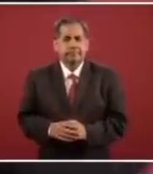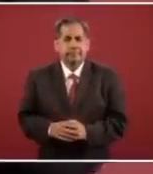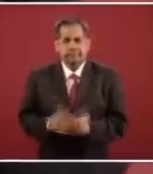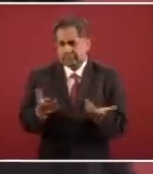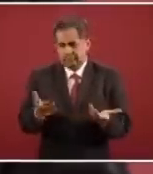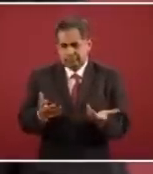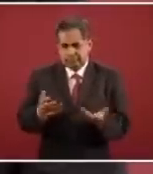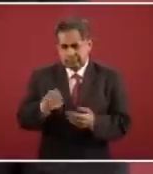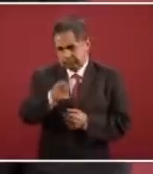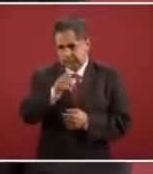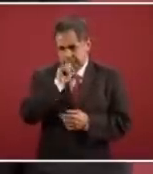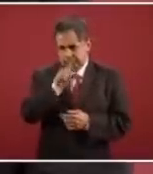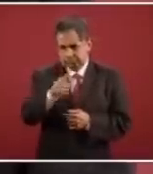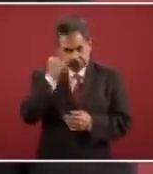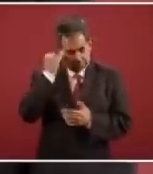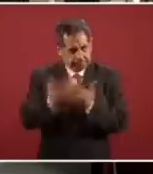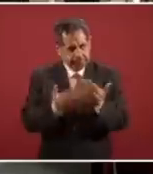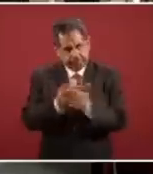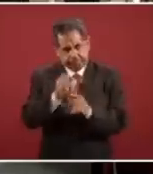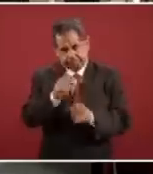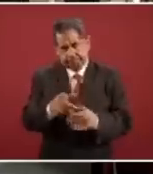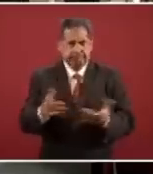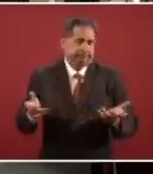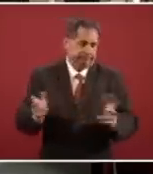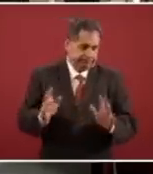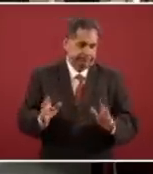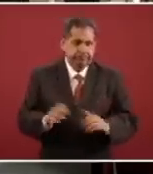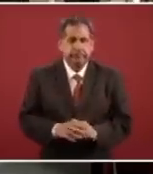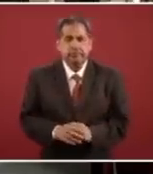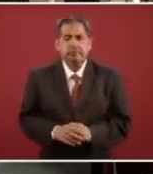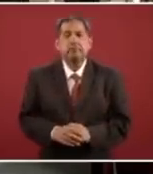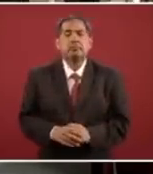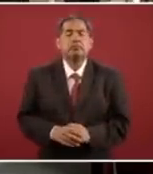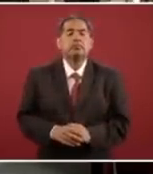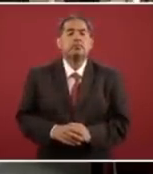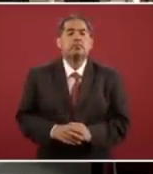2%. Es lo que estás planteando. Bueno,